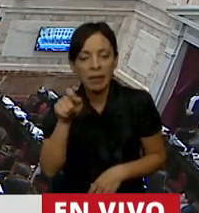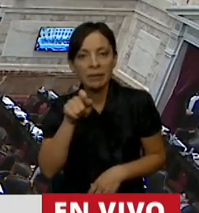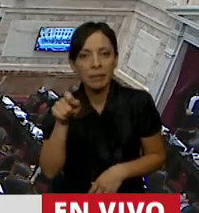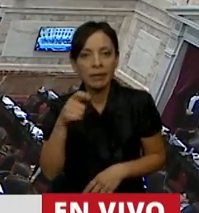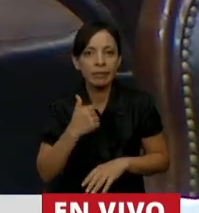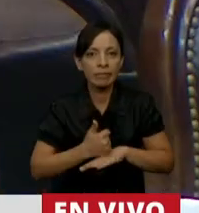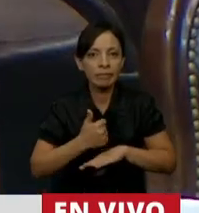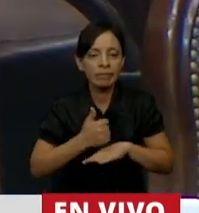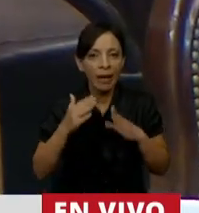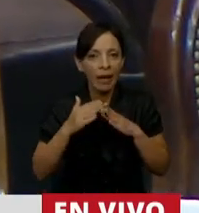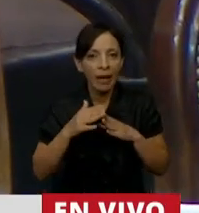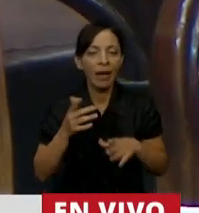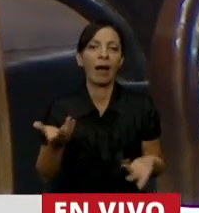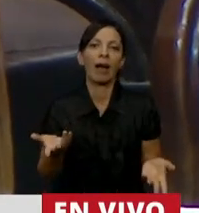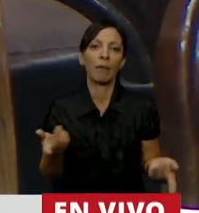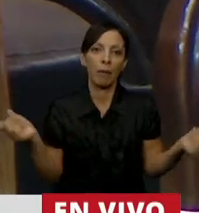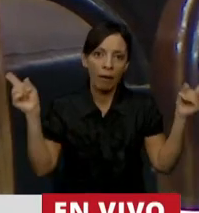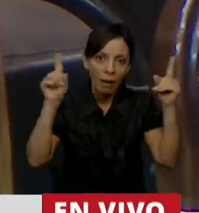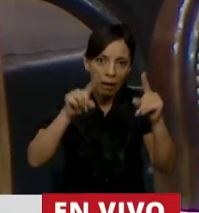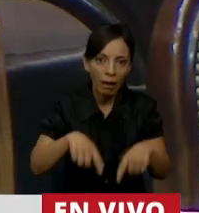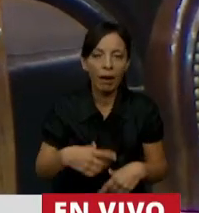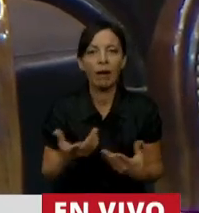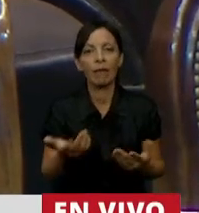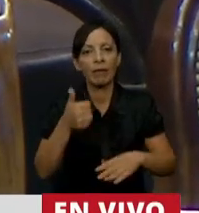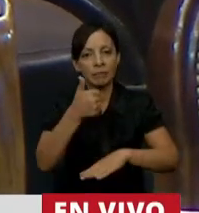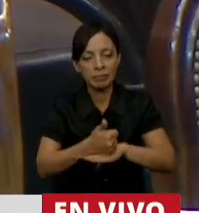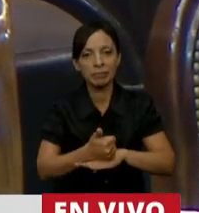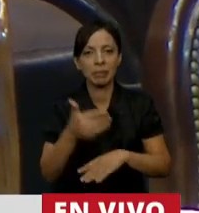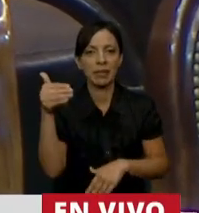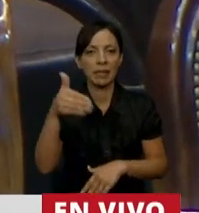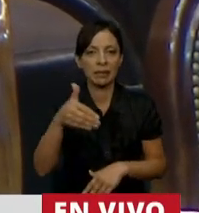excepcionalidad hemos logrado nuevamente estar aquí presente.